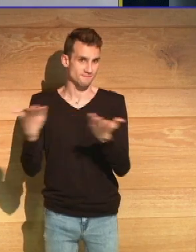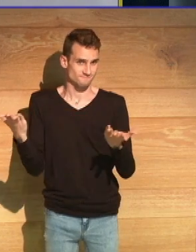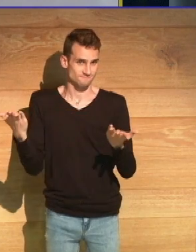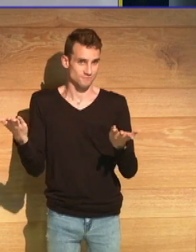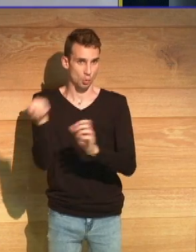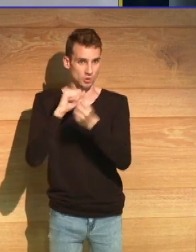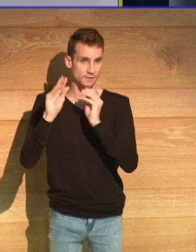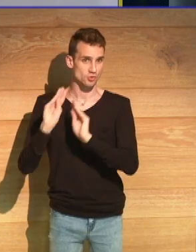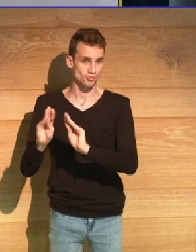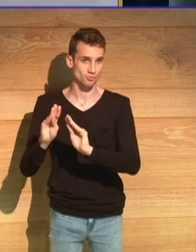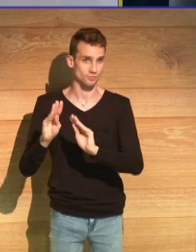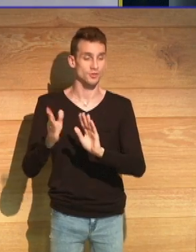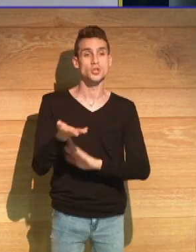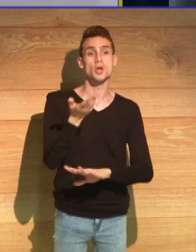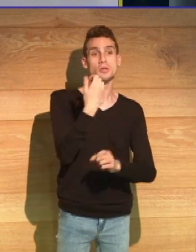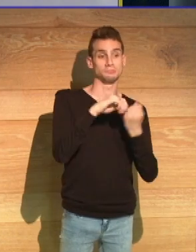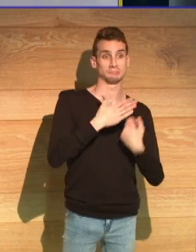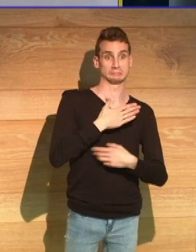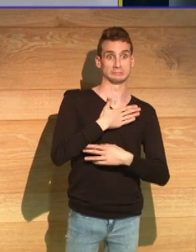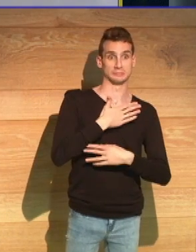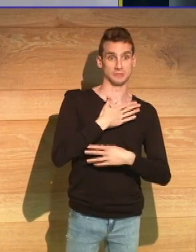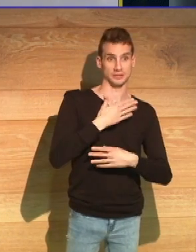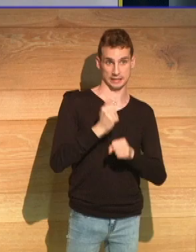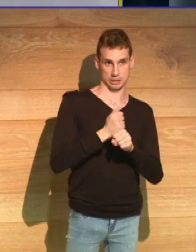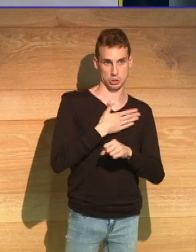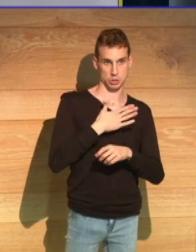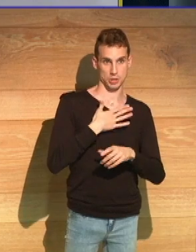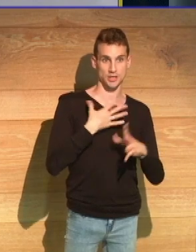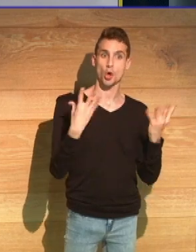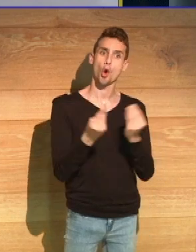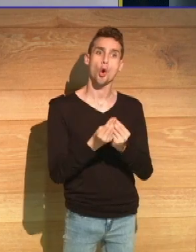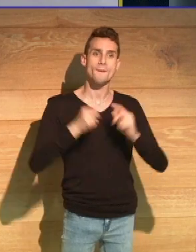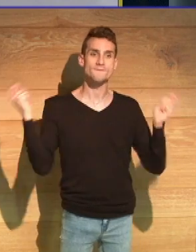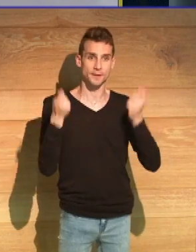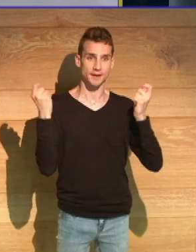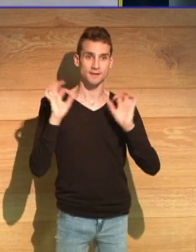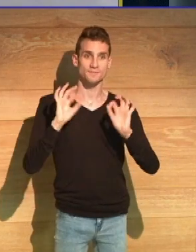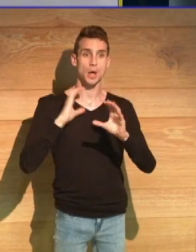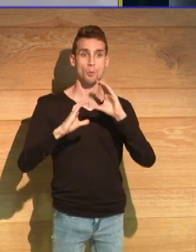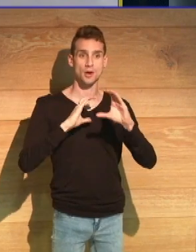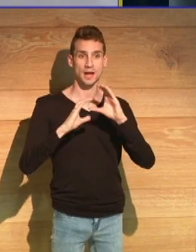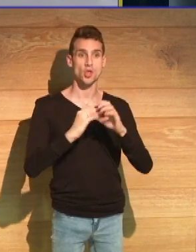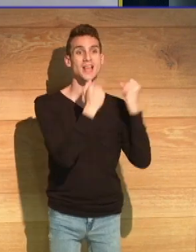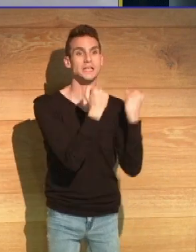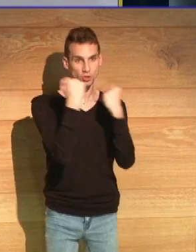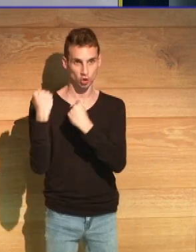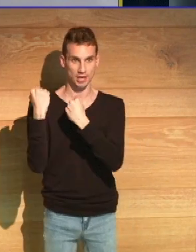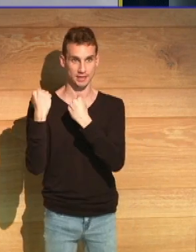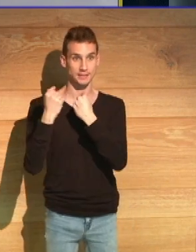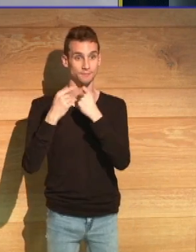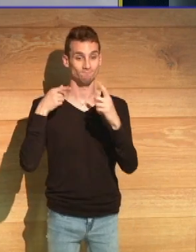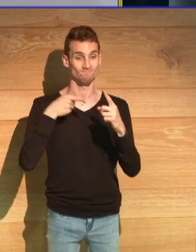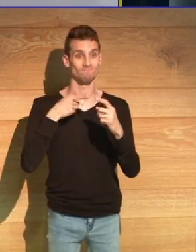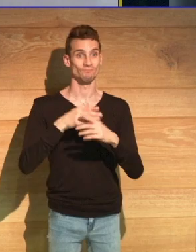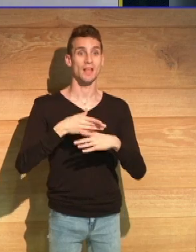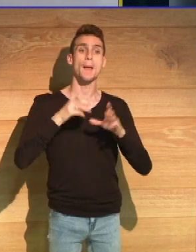creo que nuestra labor debería ir acompañada de grandes campañas de comunicación institucionales que apoyen